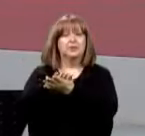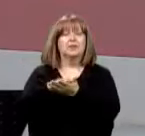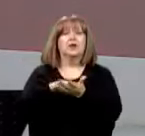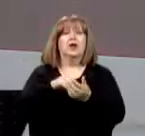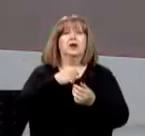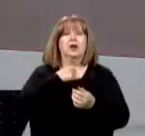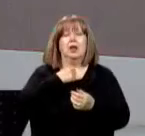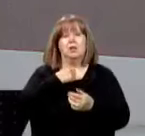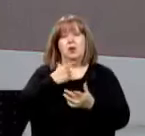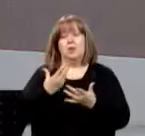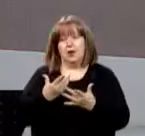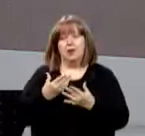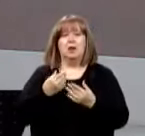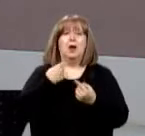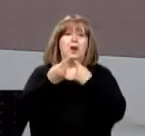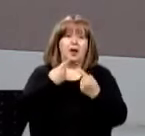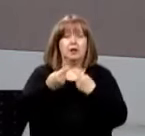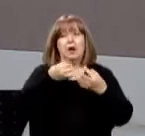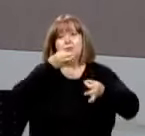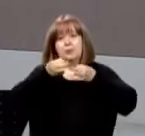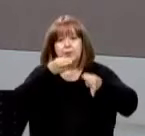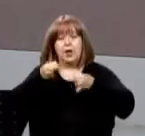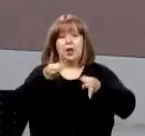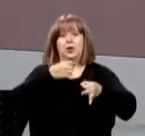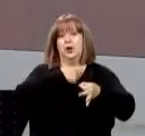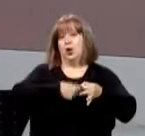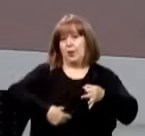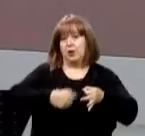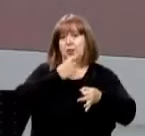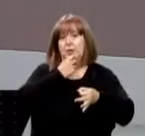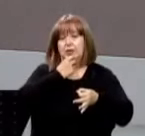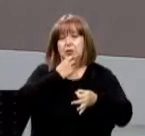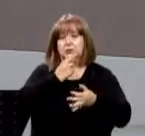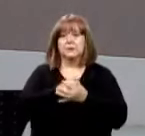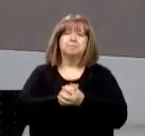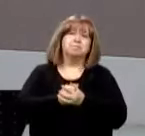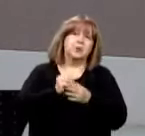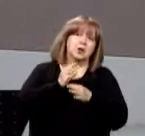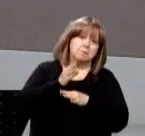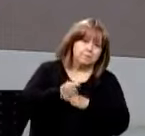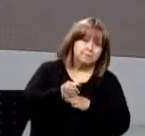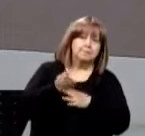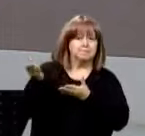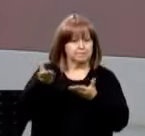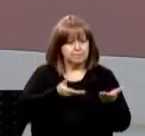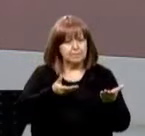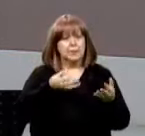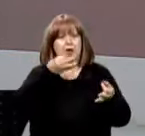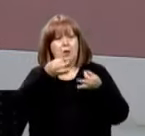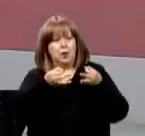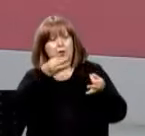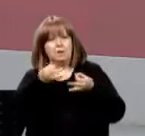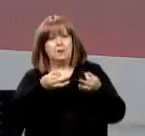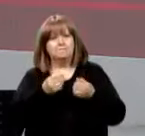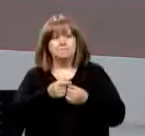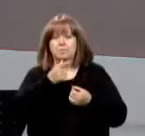interlocutor, de abrir un canal de comunicación y de buscar respuestas. No consiguieron todo lo que buscaban y, por lo tanto, están anticipando